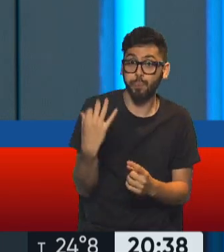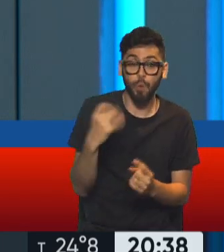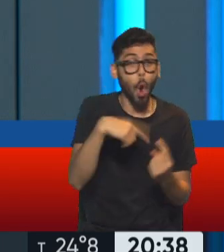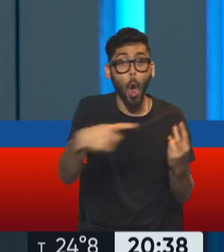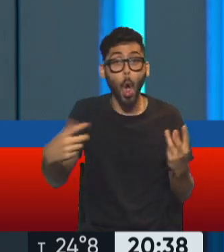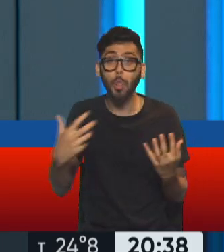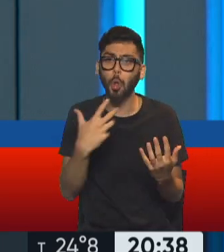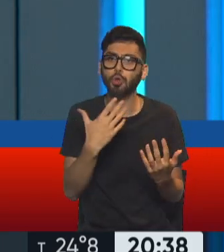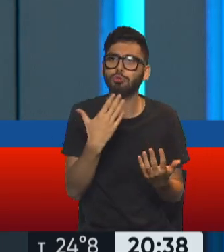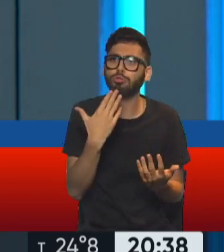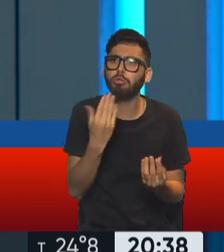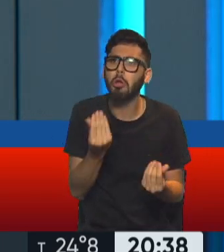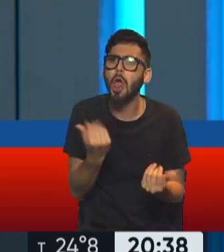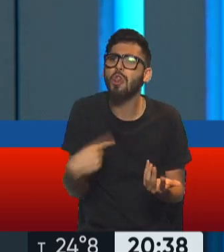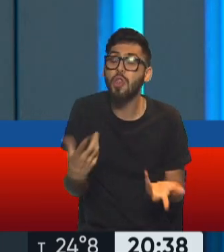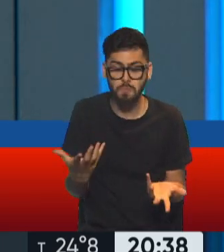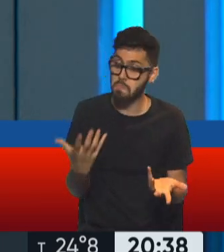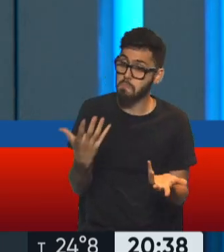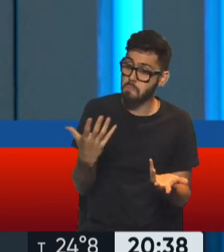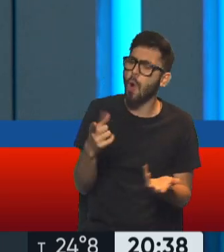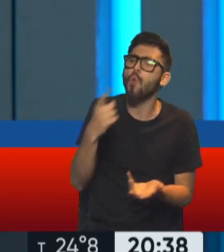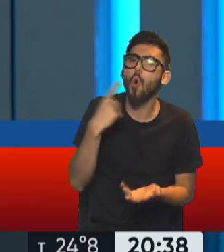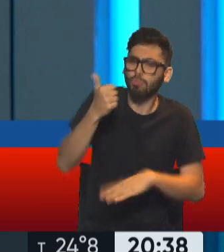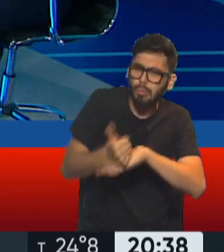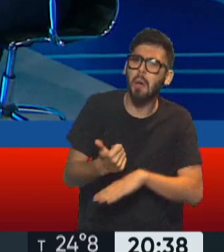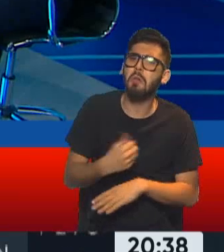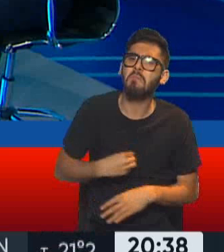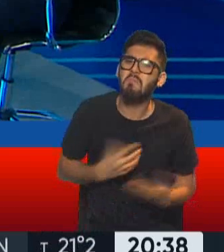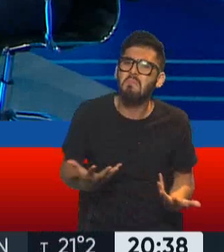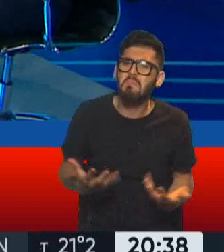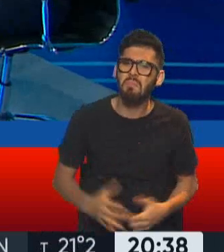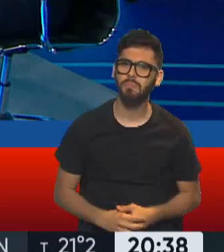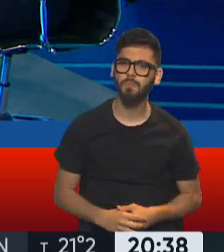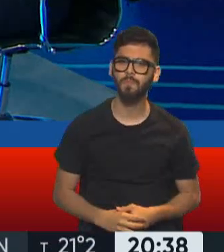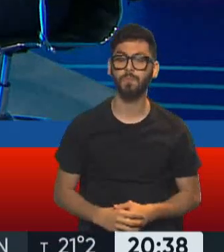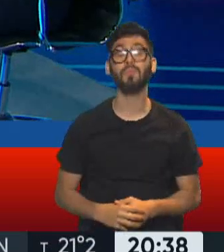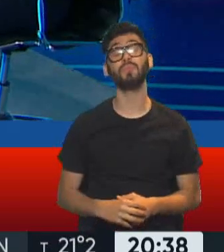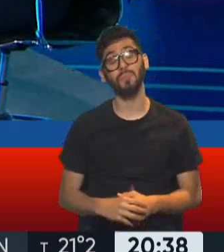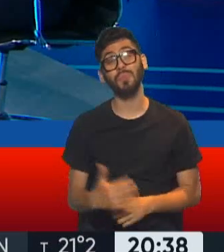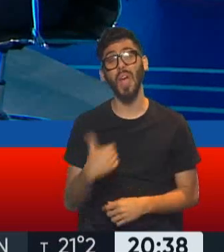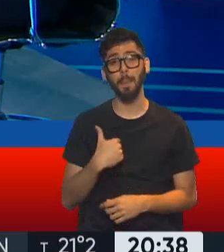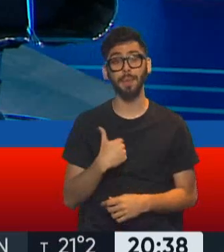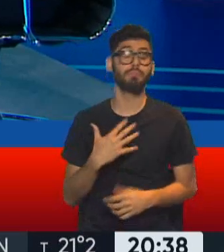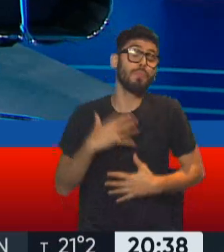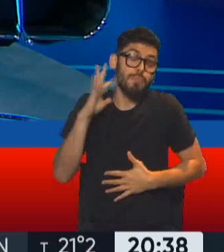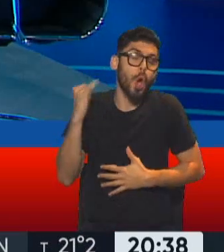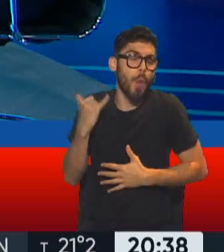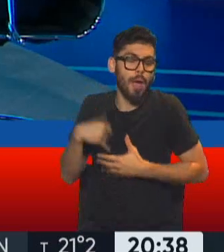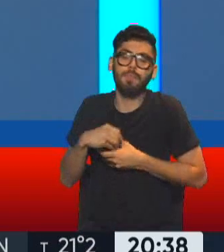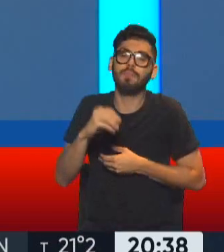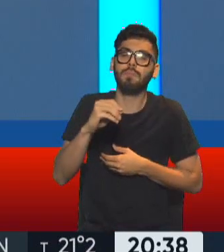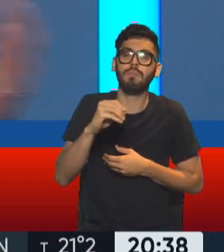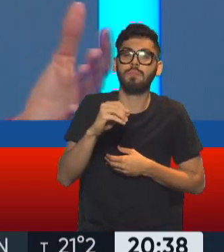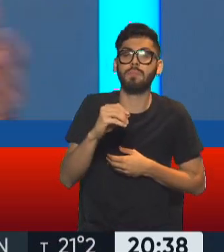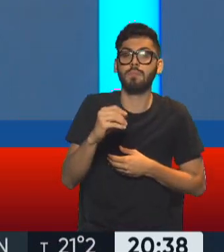demás no tenían nada para decir. ¿Vos cómo lo viviste desde adentro? A mí me parece que, bueno, sí, tengo mi opinión y no me gusta criticar a quienes